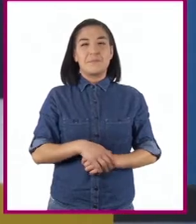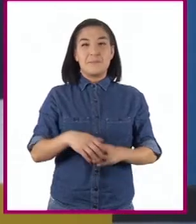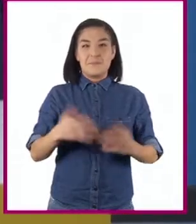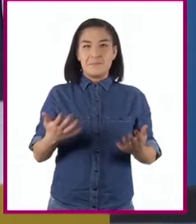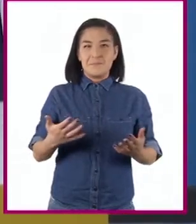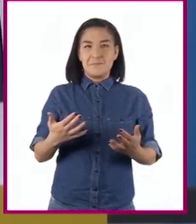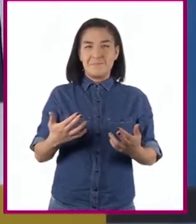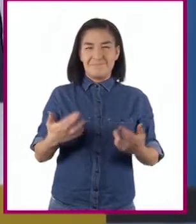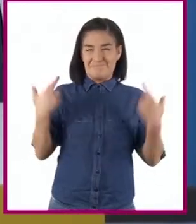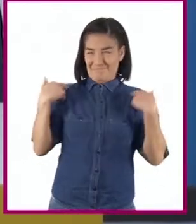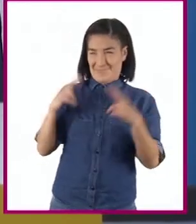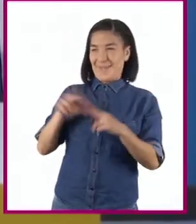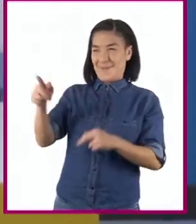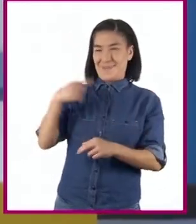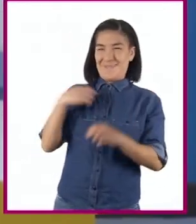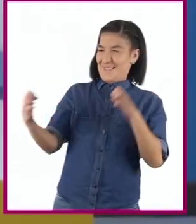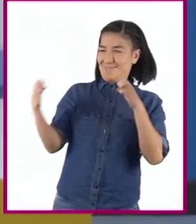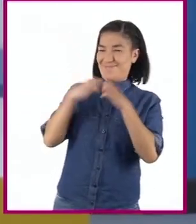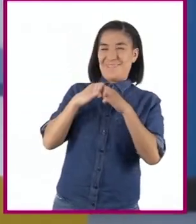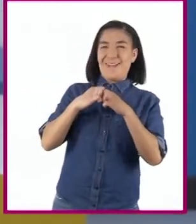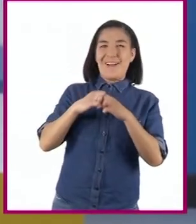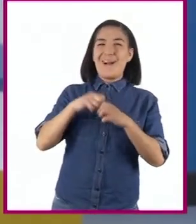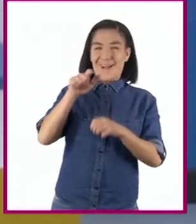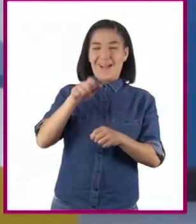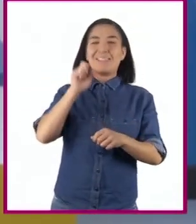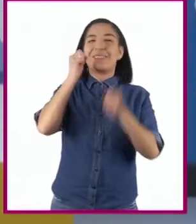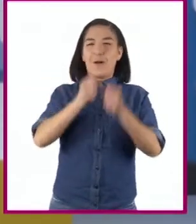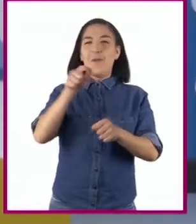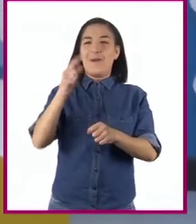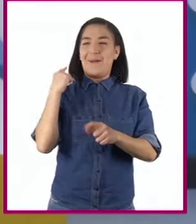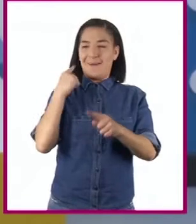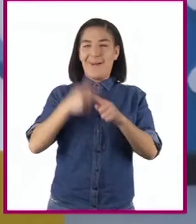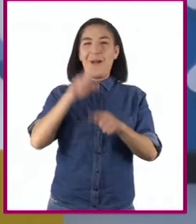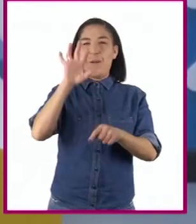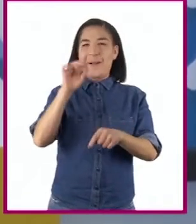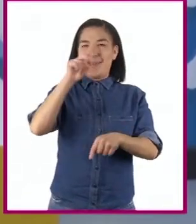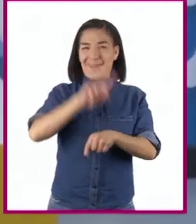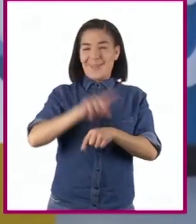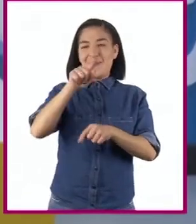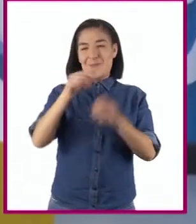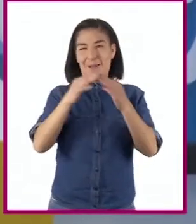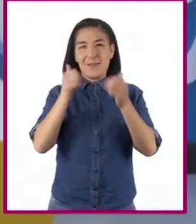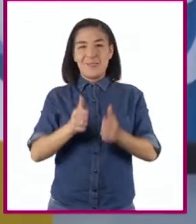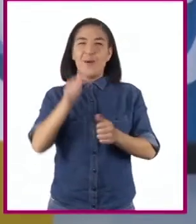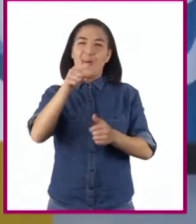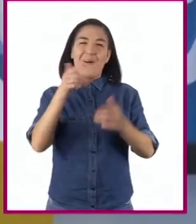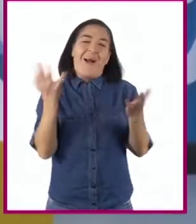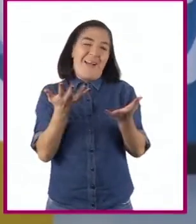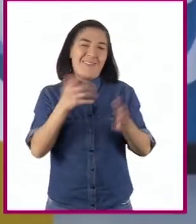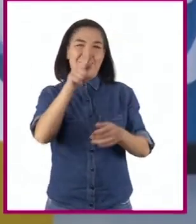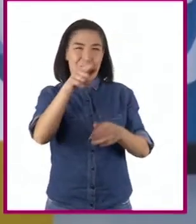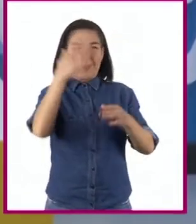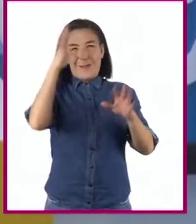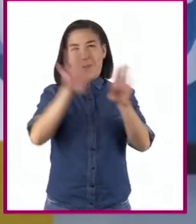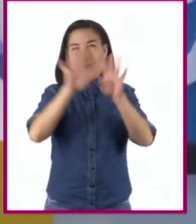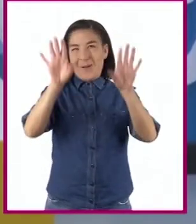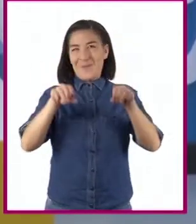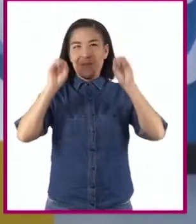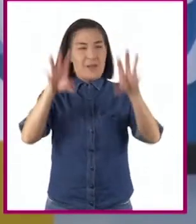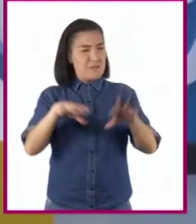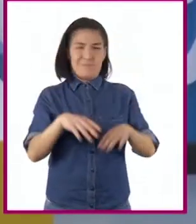Maestra, a mí usted no me engaña. En la cuarentena tomó clases de magia. Esto no es ningún acto de magia, Enrique.